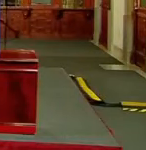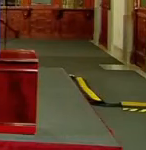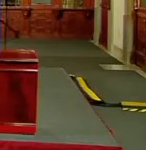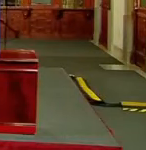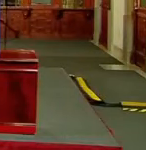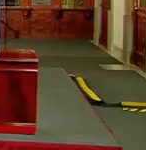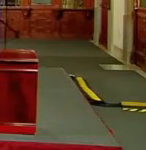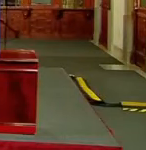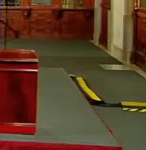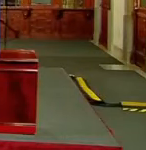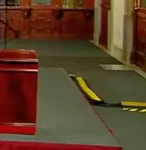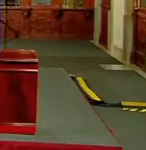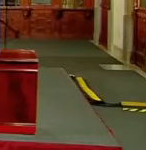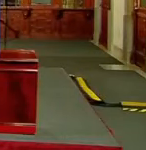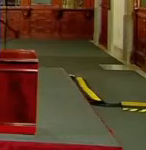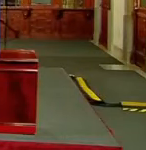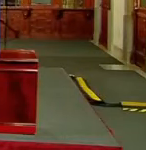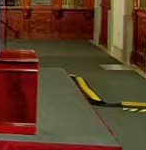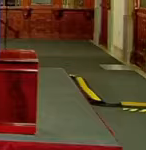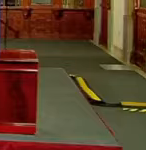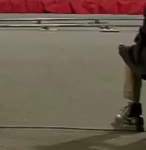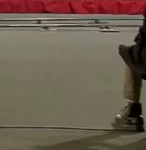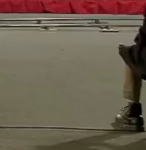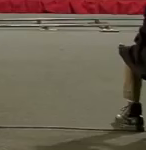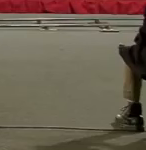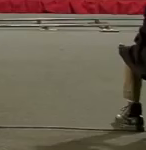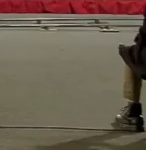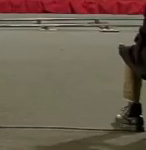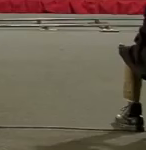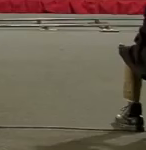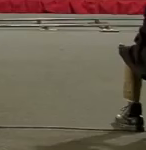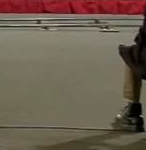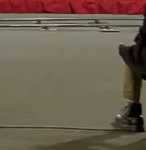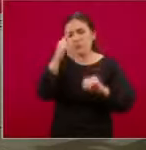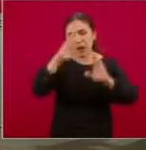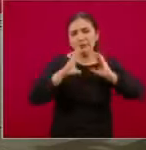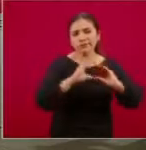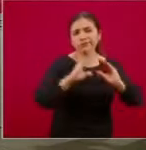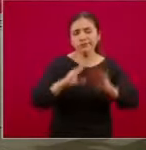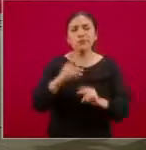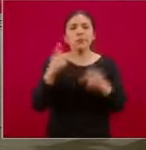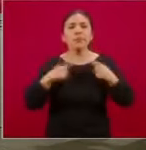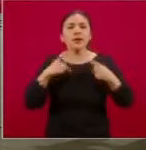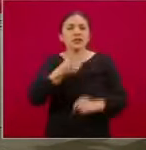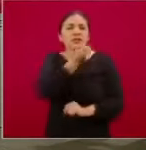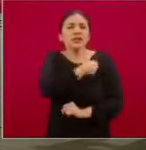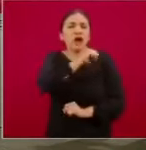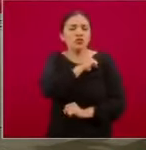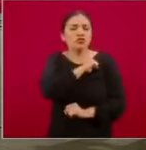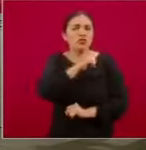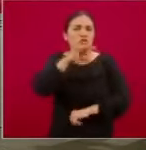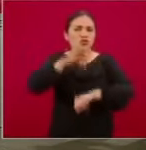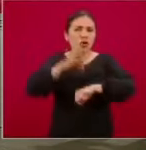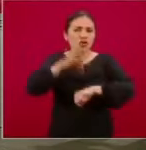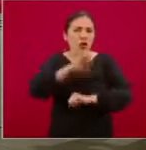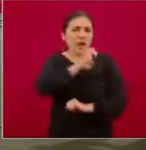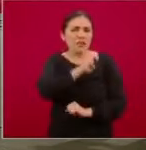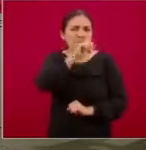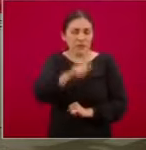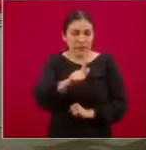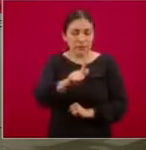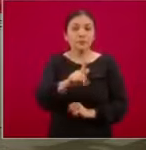muy importante para acelerar la formación de profesionales de la salud en las especialidades